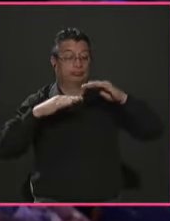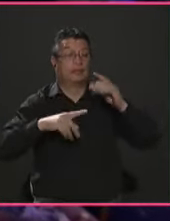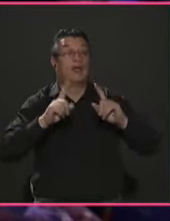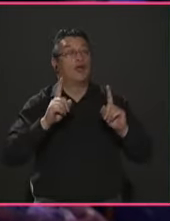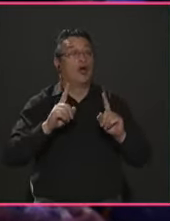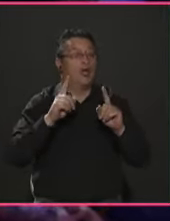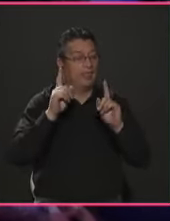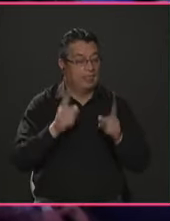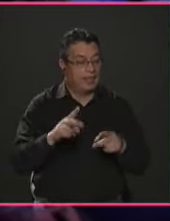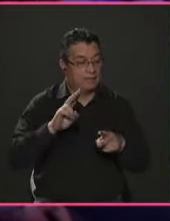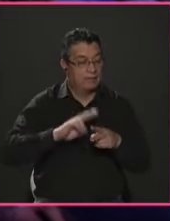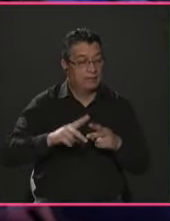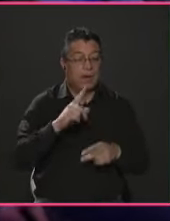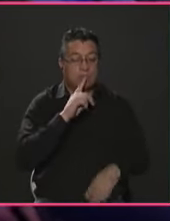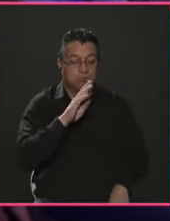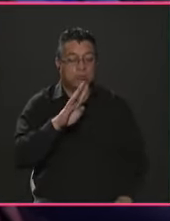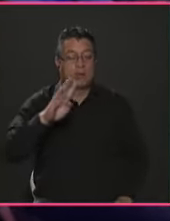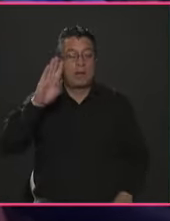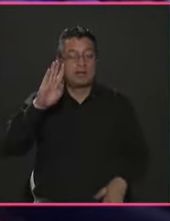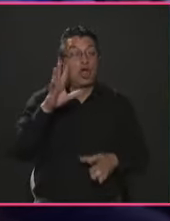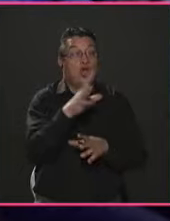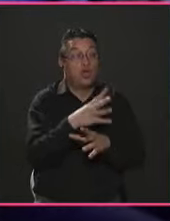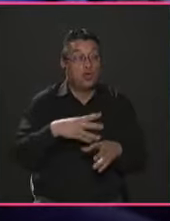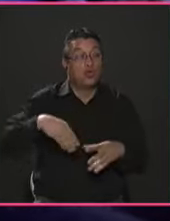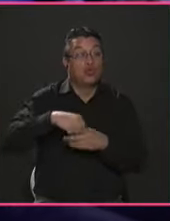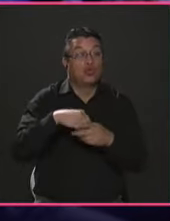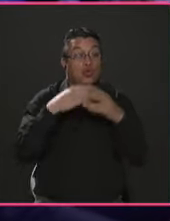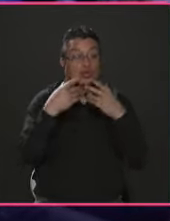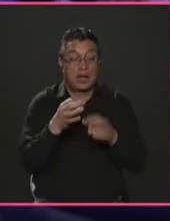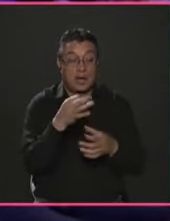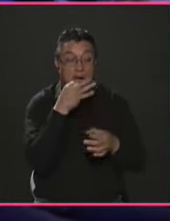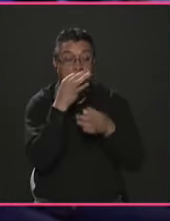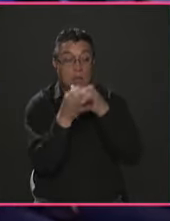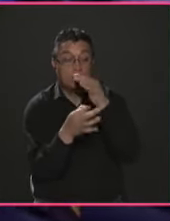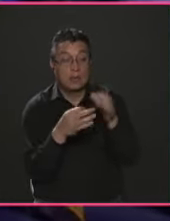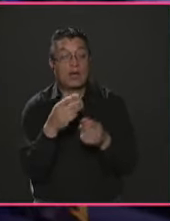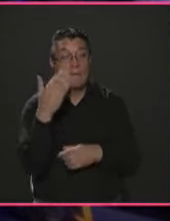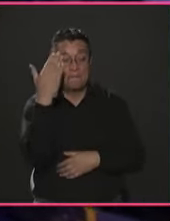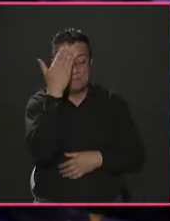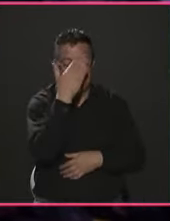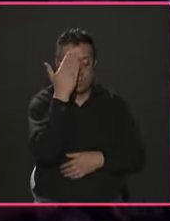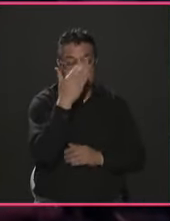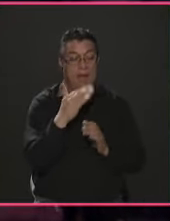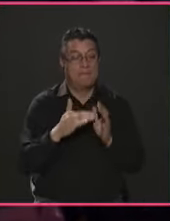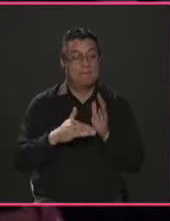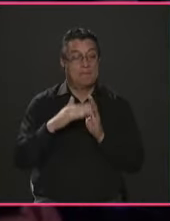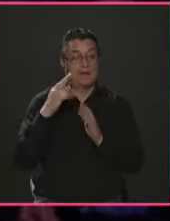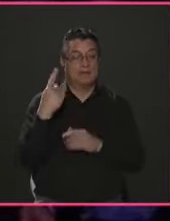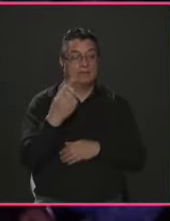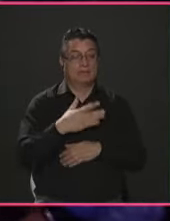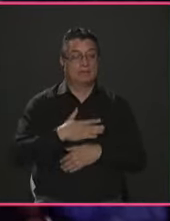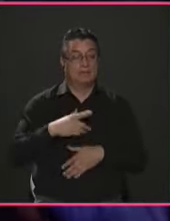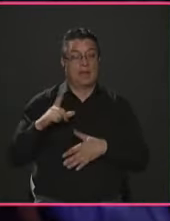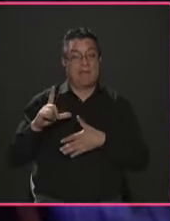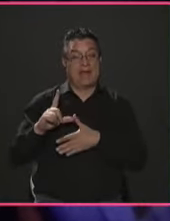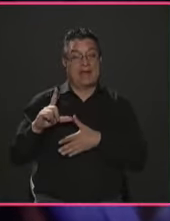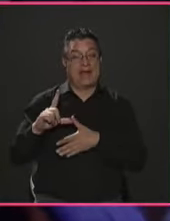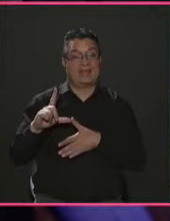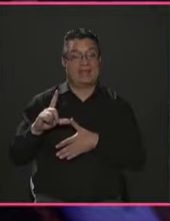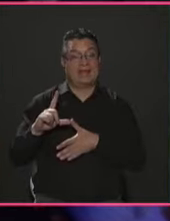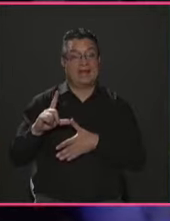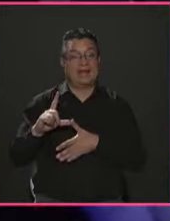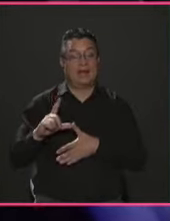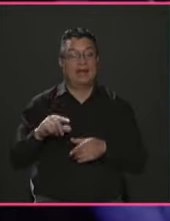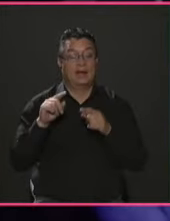que la promesa de inclusión que en última instancia es lo que este nos eh preocupa más en América Latina sí eh